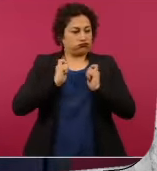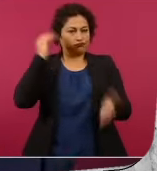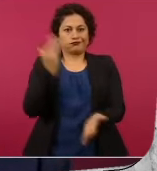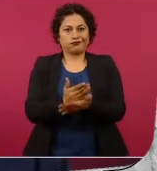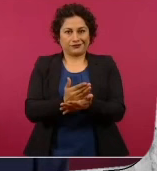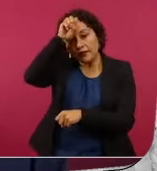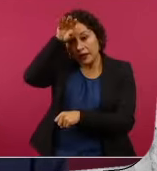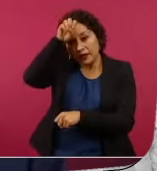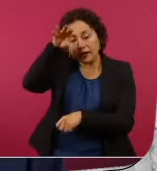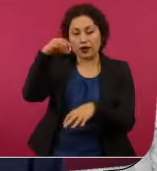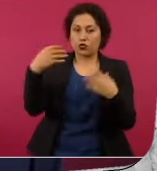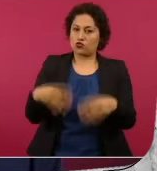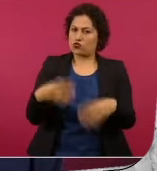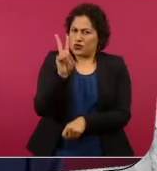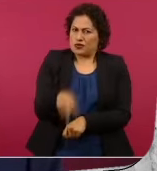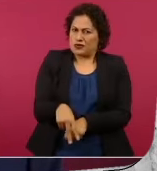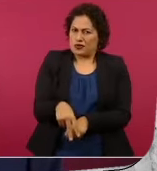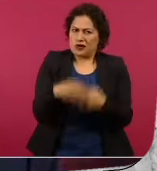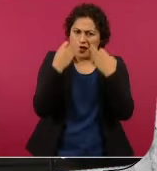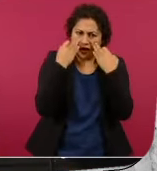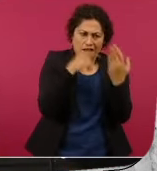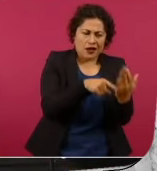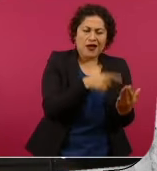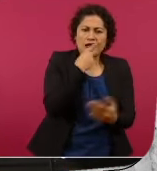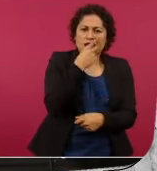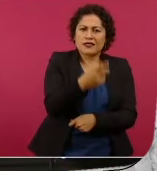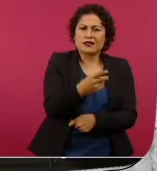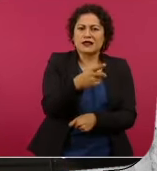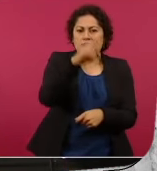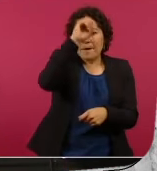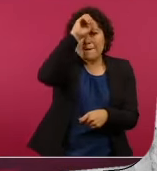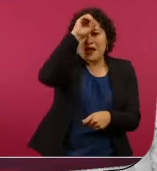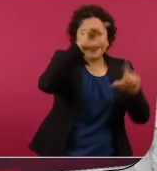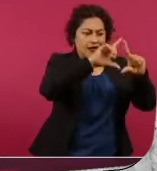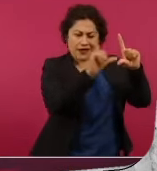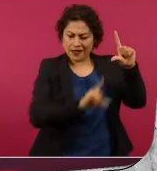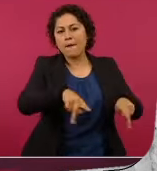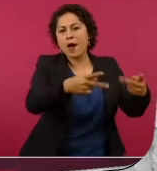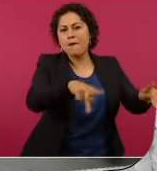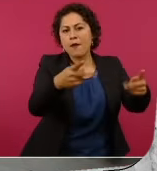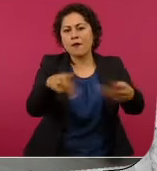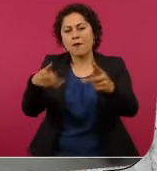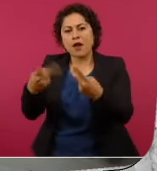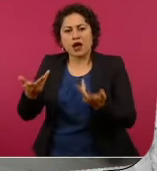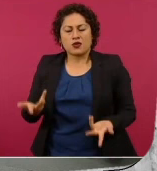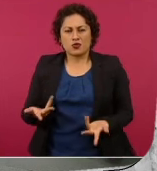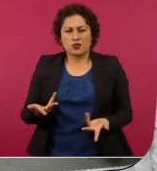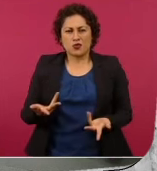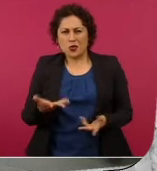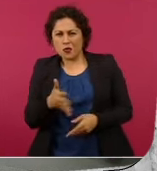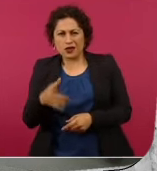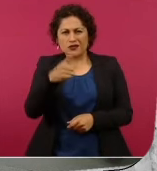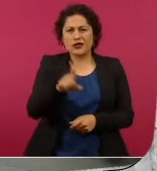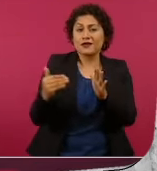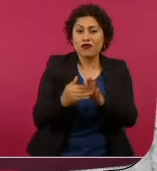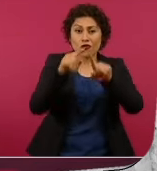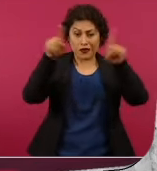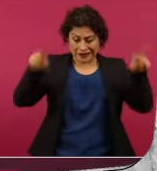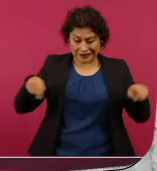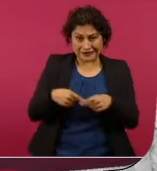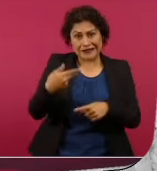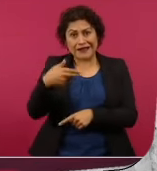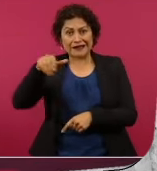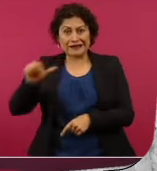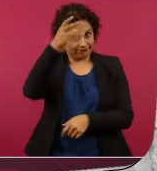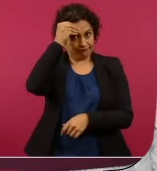de la minería, entregaron el 60% del territorio nacional, 120 millones de hectáreas. Esto